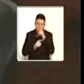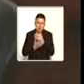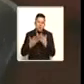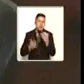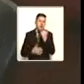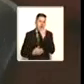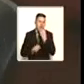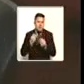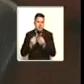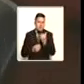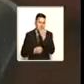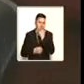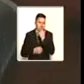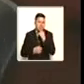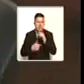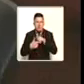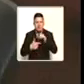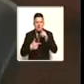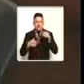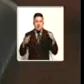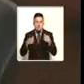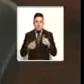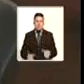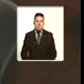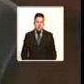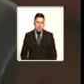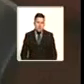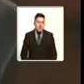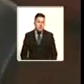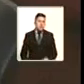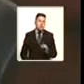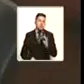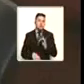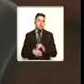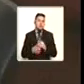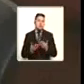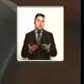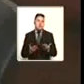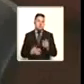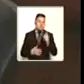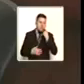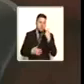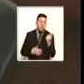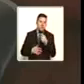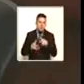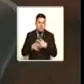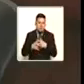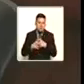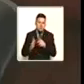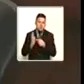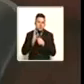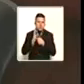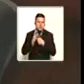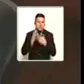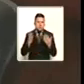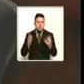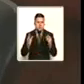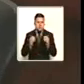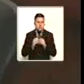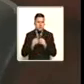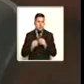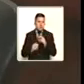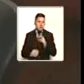qué estamos haciendo mal frente a este crecimiento exponencial y si nos toca buscar un mecanismo de aspersión aérea,